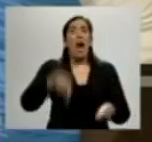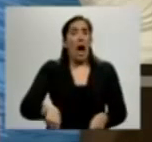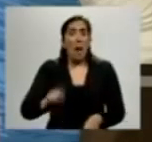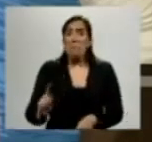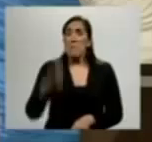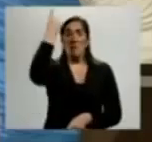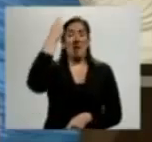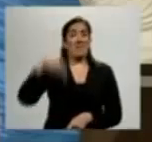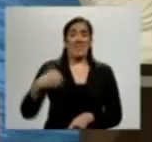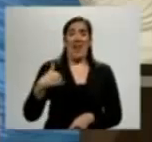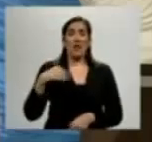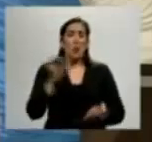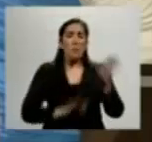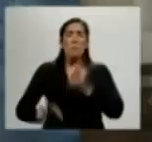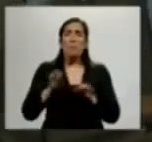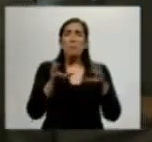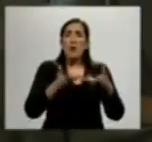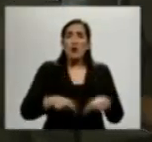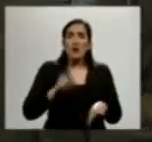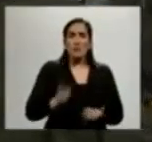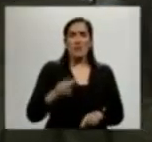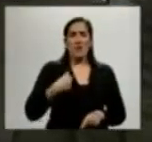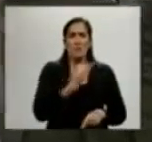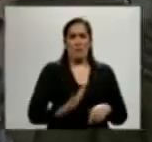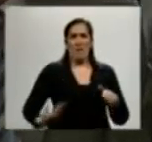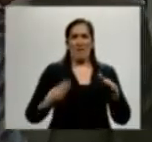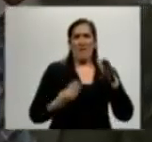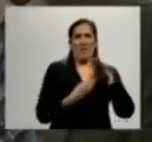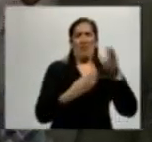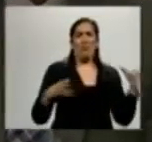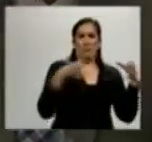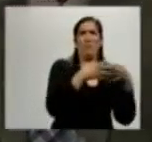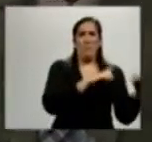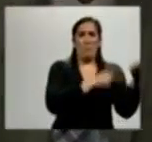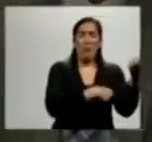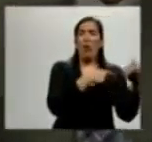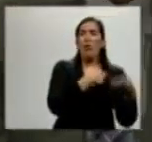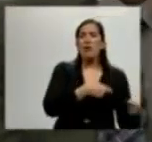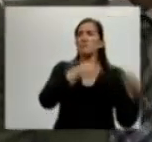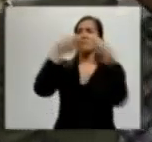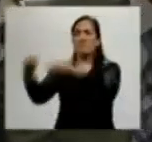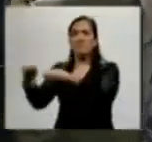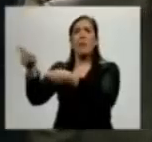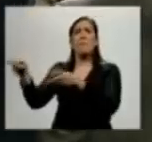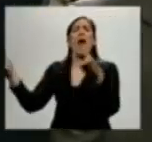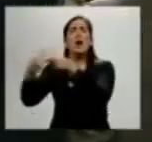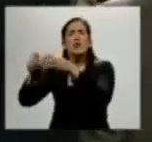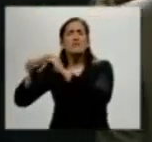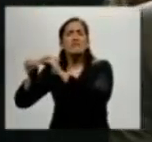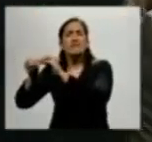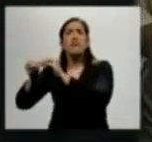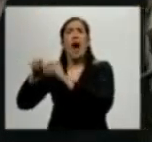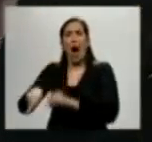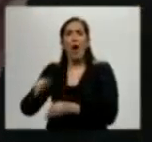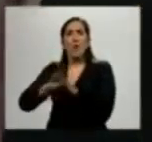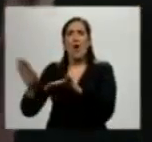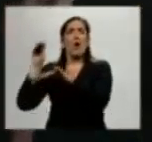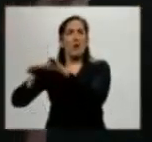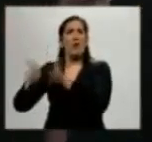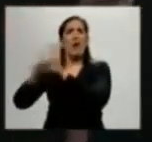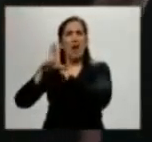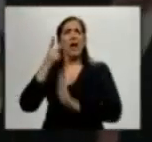República Argentina y por un proyecto que envió el Poder Ejecutivo una ley que reconoce la responsabilidad del Estado y de